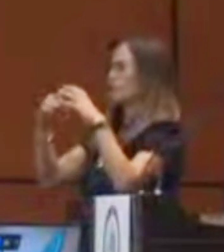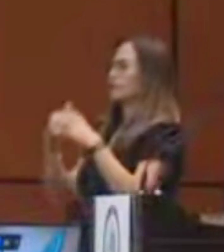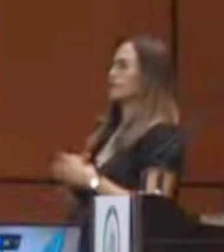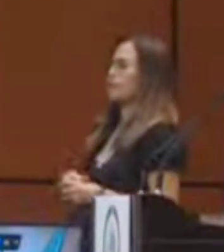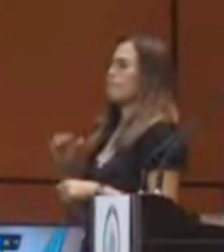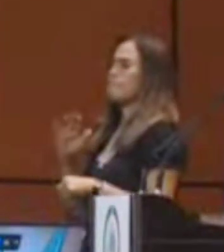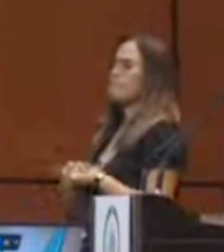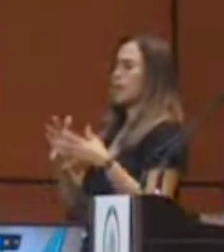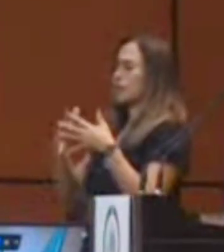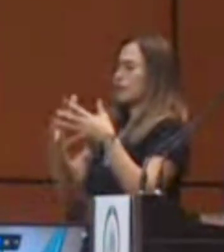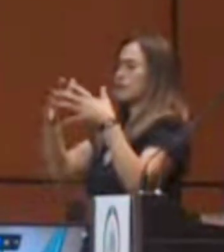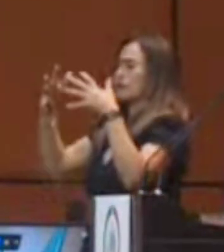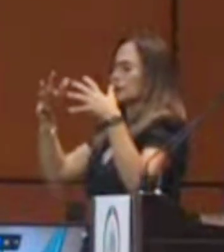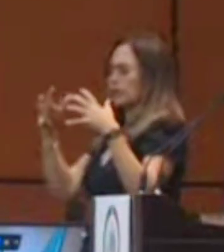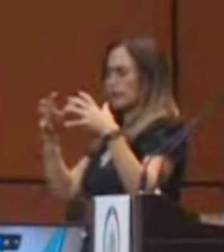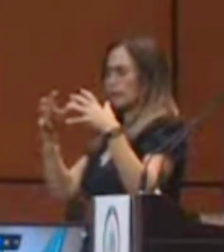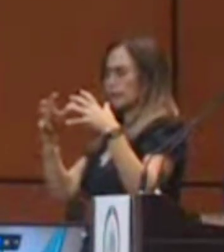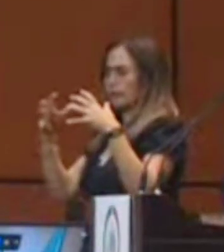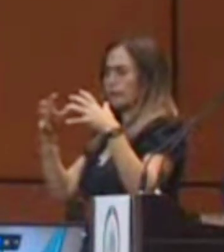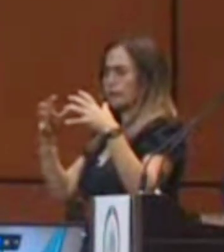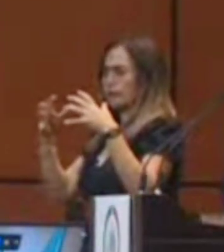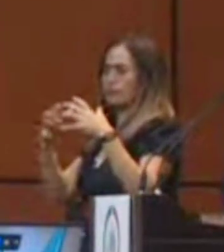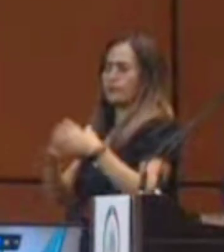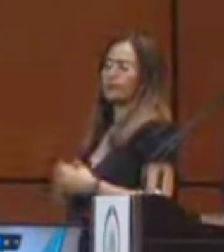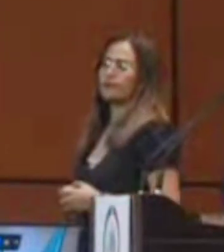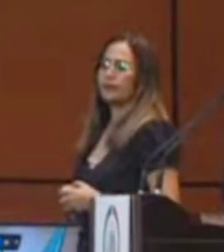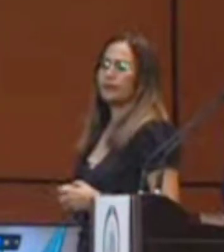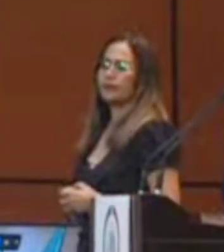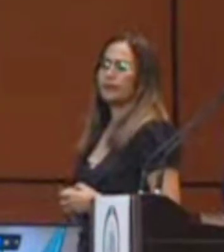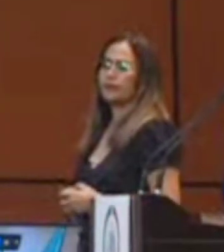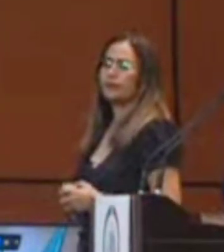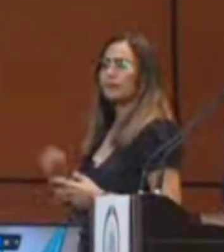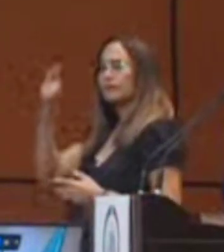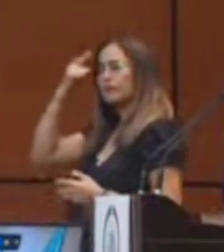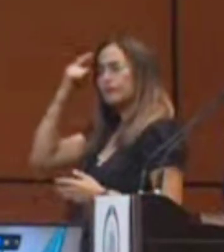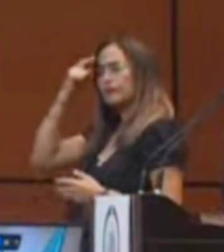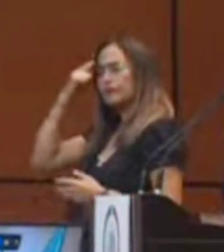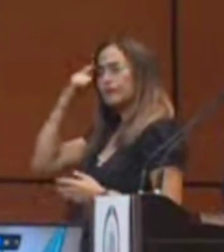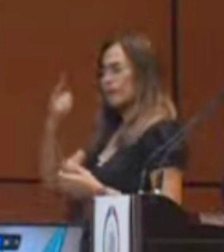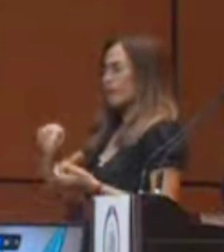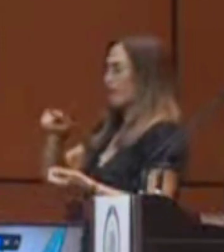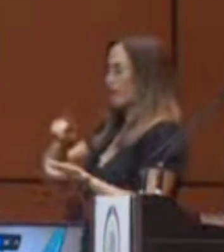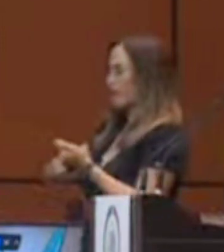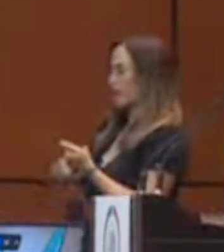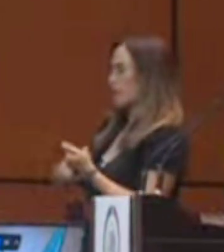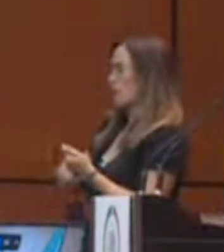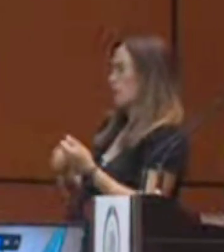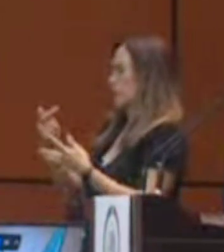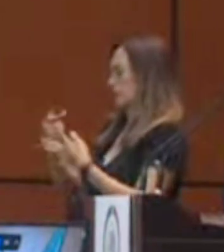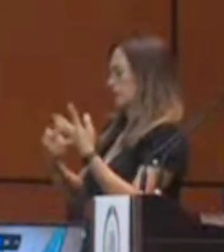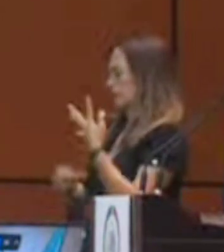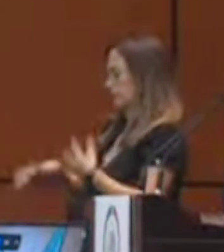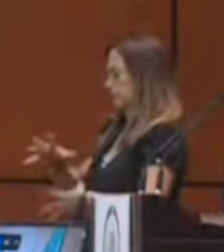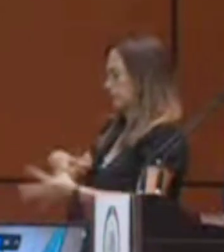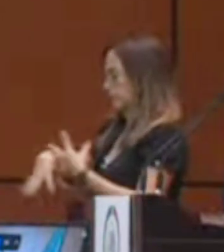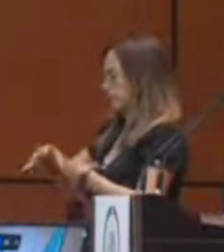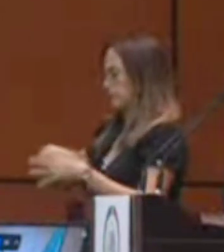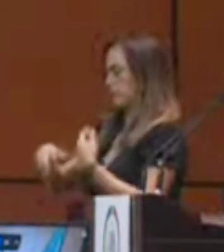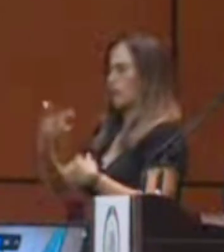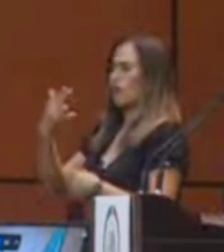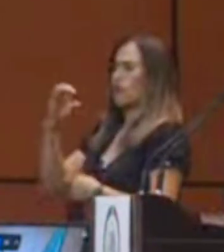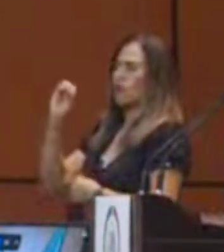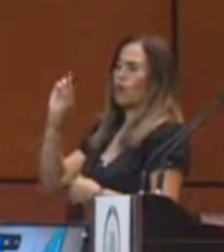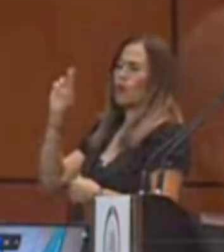más grande que la nuestra, lo cual significa una gran actividad hormonal. Y luego nos da la parte posterior del